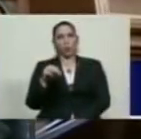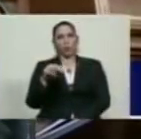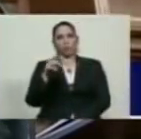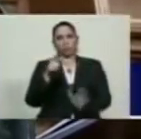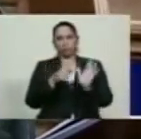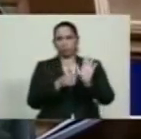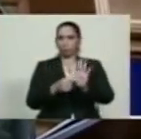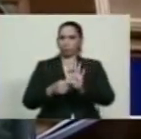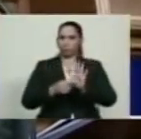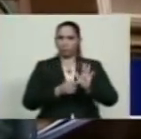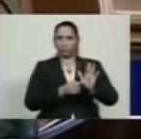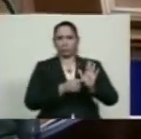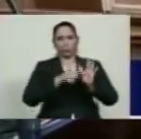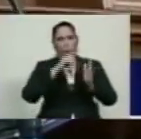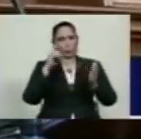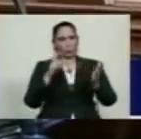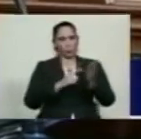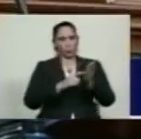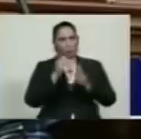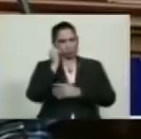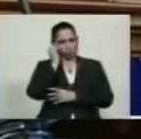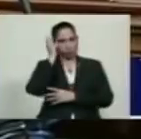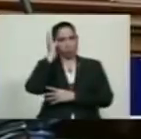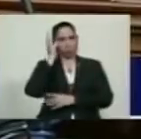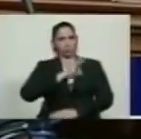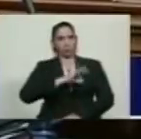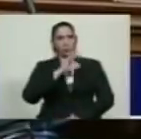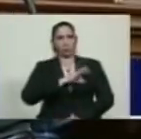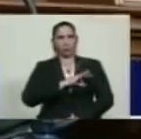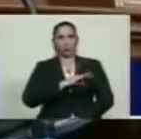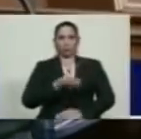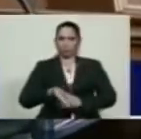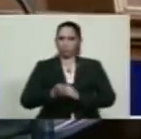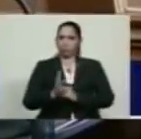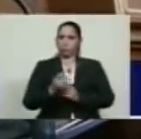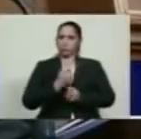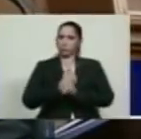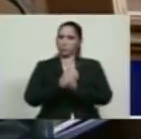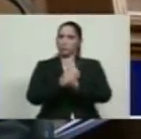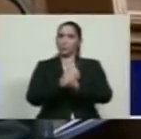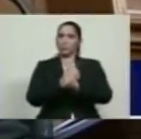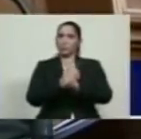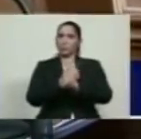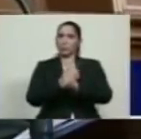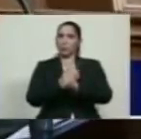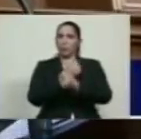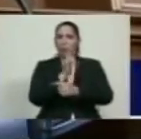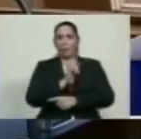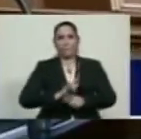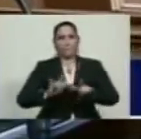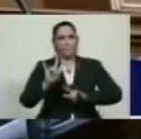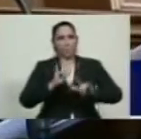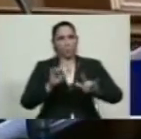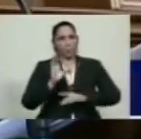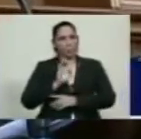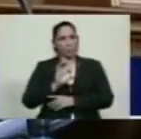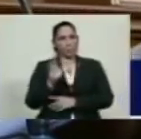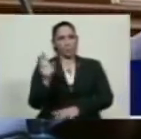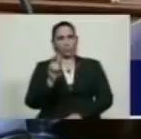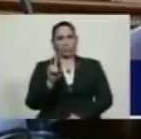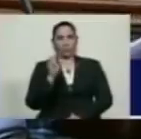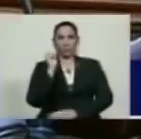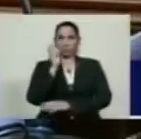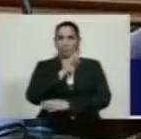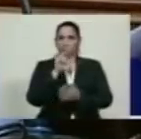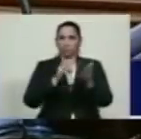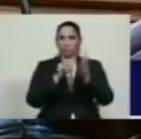disciplina, capacidad y firmeza socialista entregada en amor a su patria Venezuela. La Asamblea Nacional